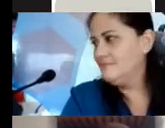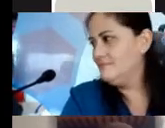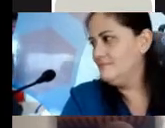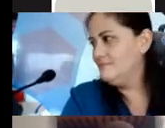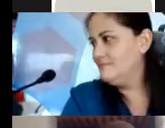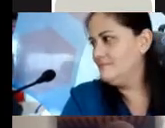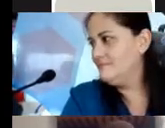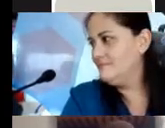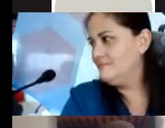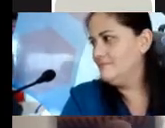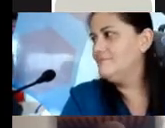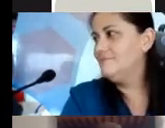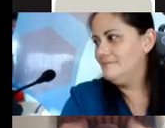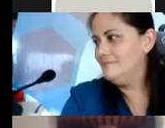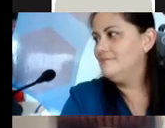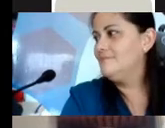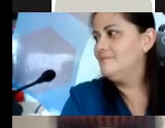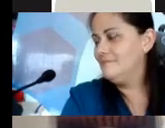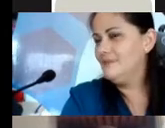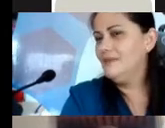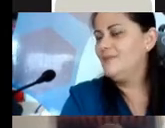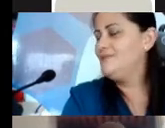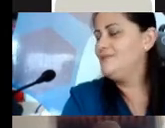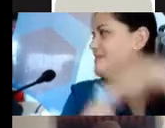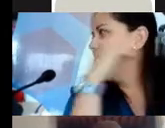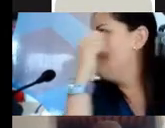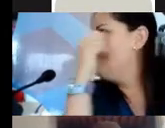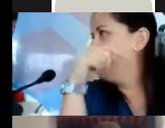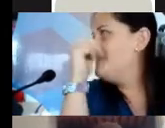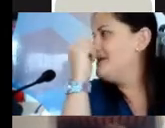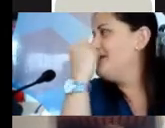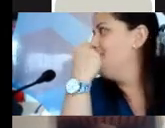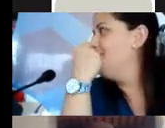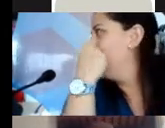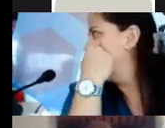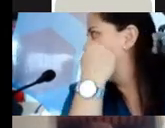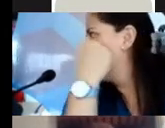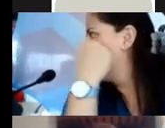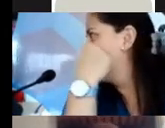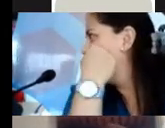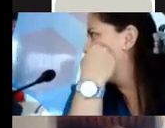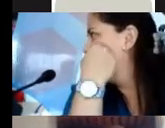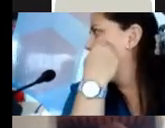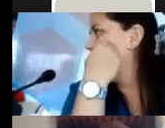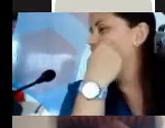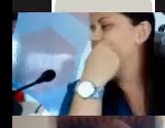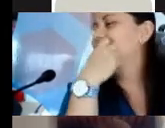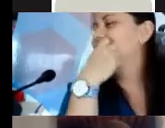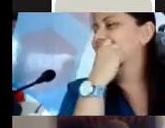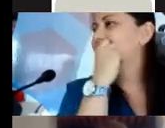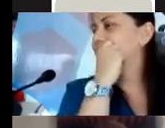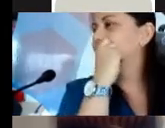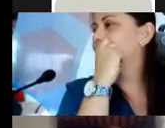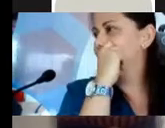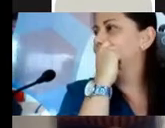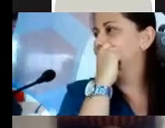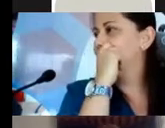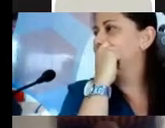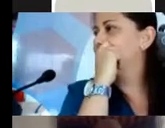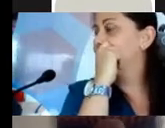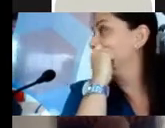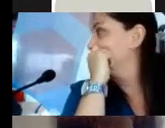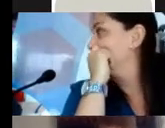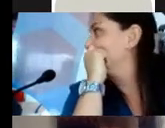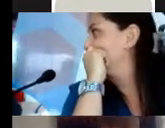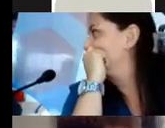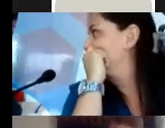tornillos se me aflojan fácilmente. Ni hablar de un velcro. El velcro lo peor que hay, lo menos contenitivo y mucho menos